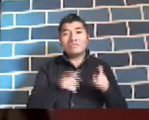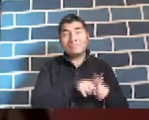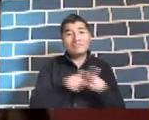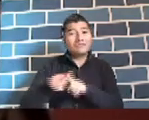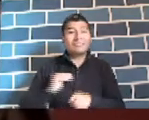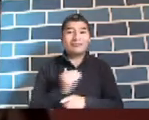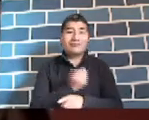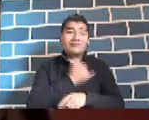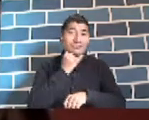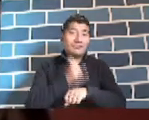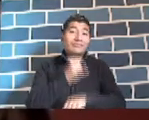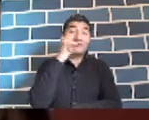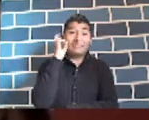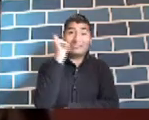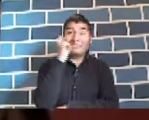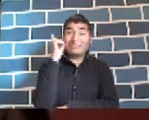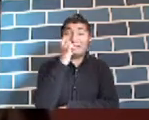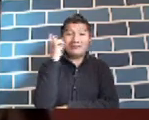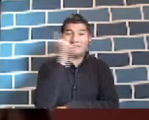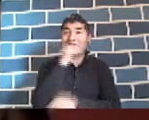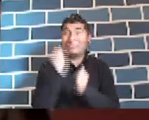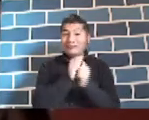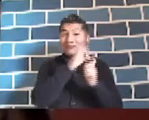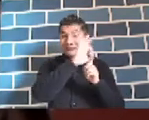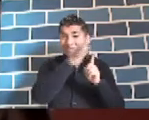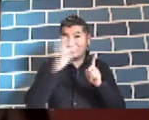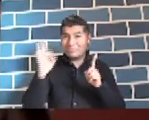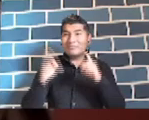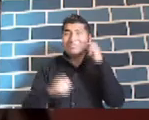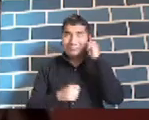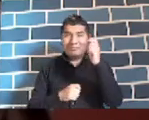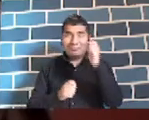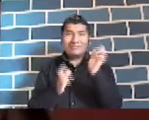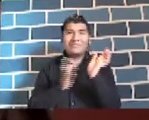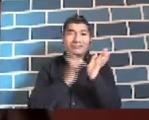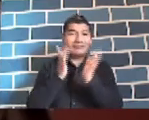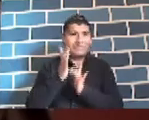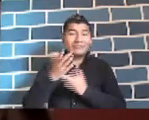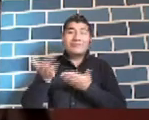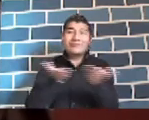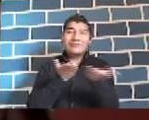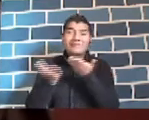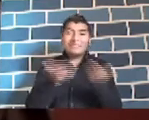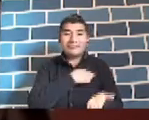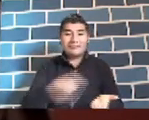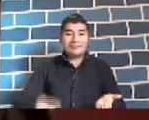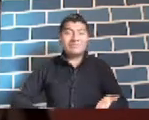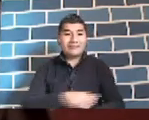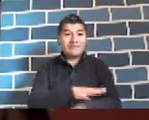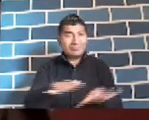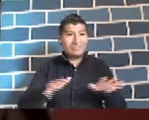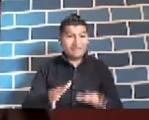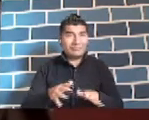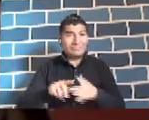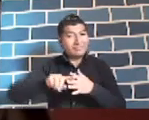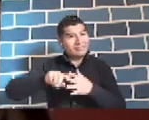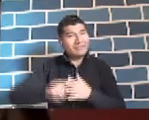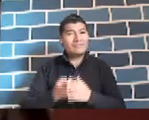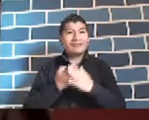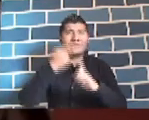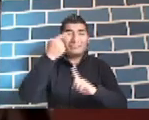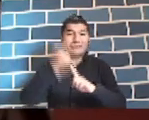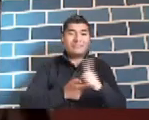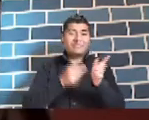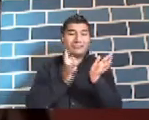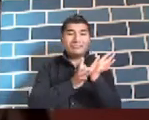en nuestra iglesia boliviana con el lema testigos de jesús al servicio del reino comenzamos el mes de